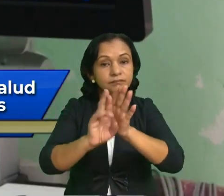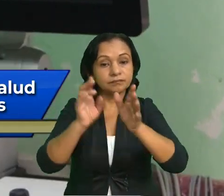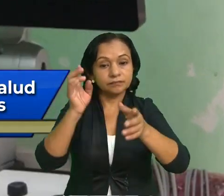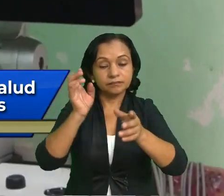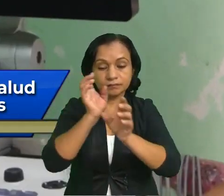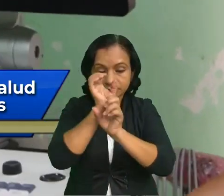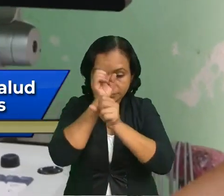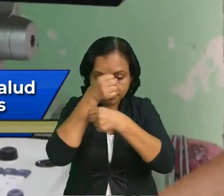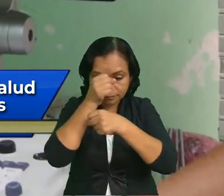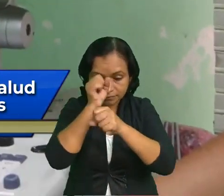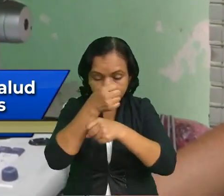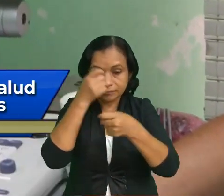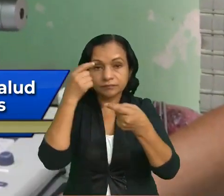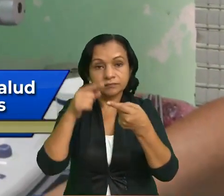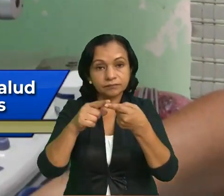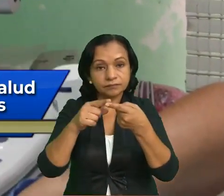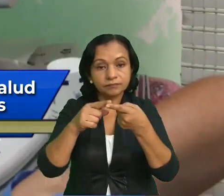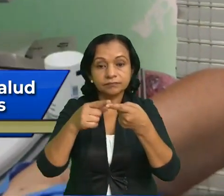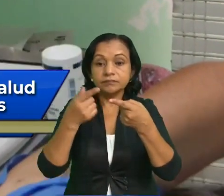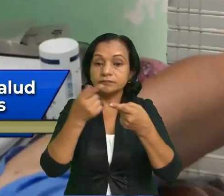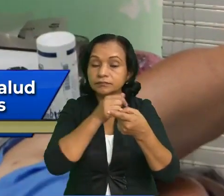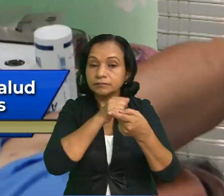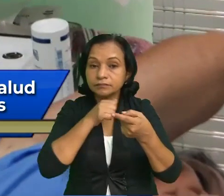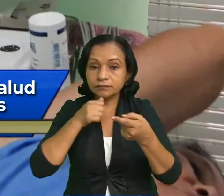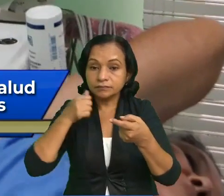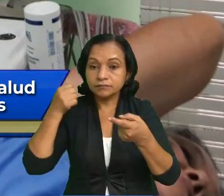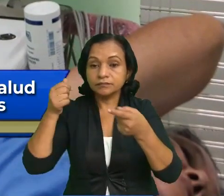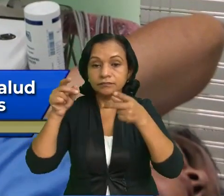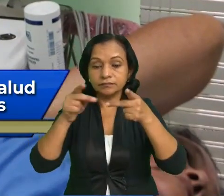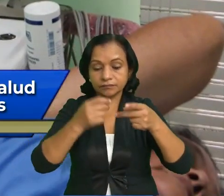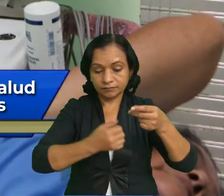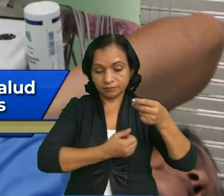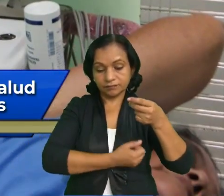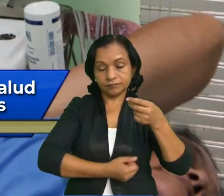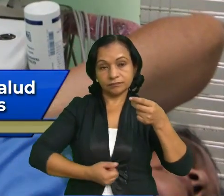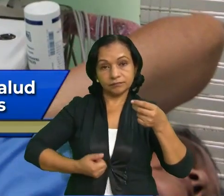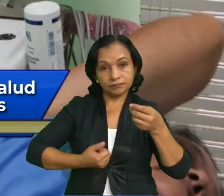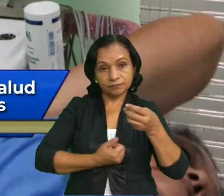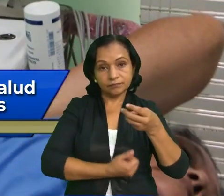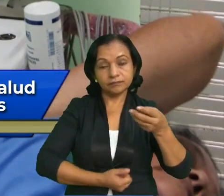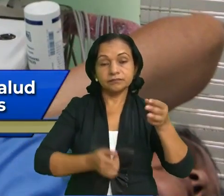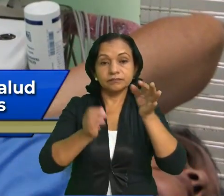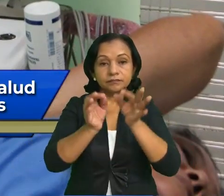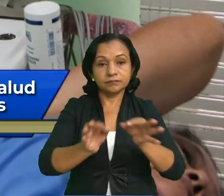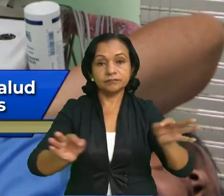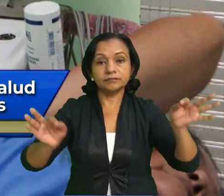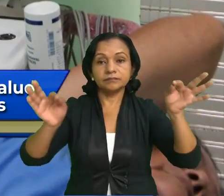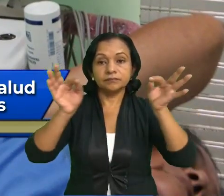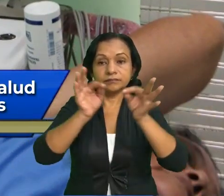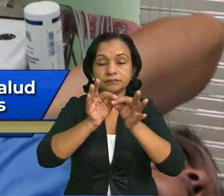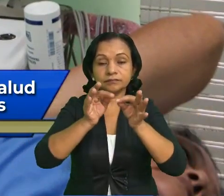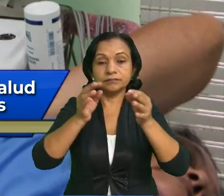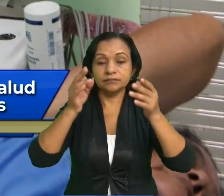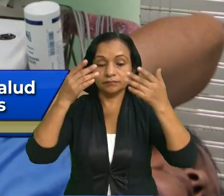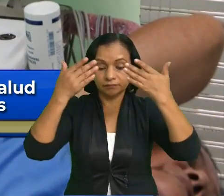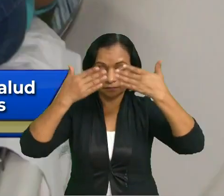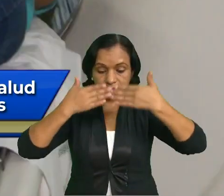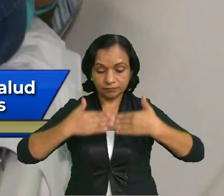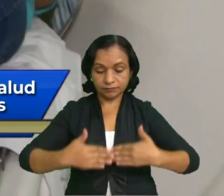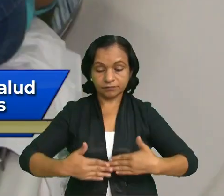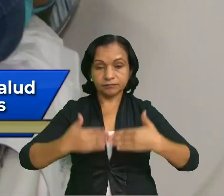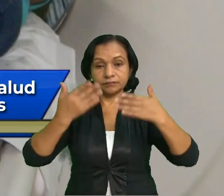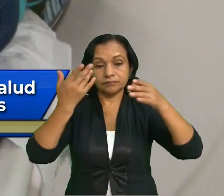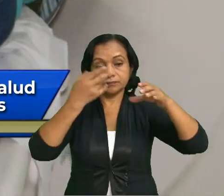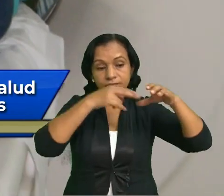laboratorio como en la parte diagnóstico de equipos de ultrasonido y eso es clave en la parte de resonancia magnética tomografía